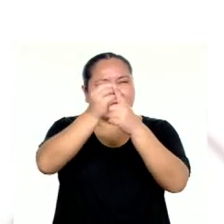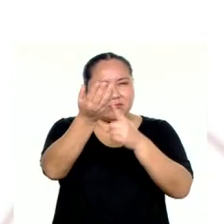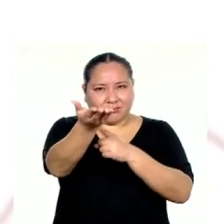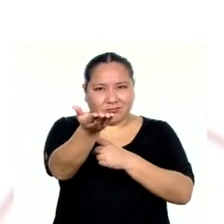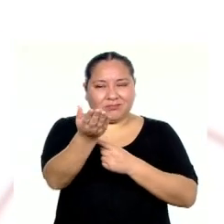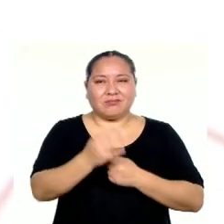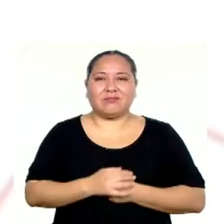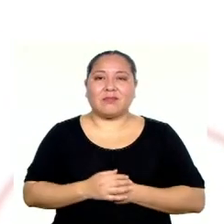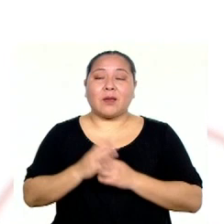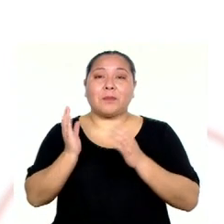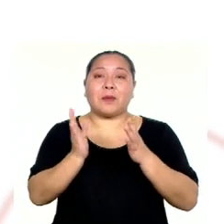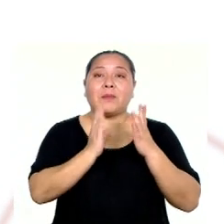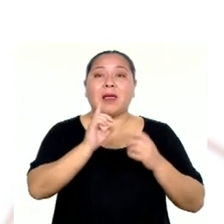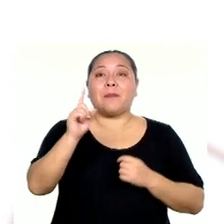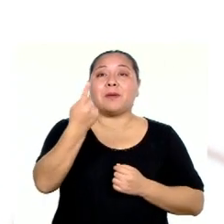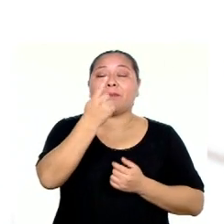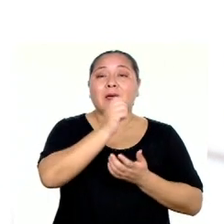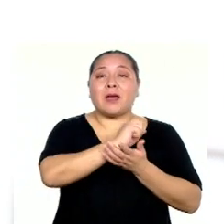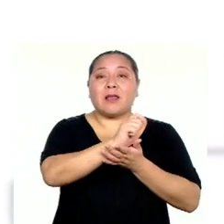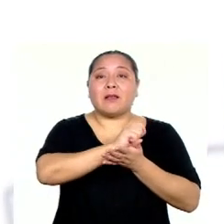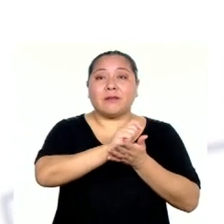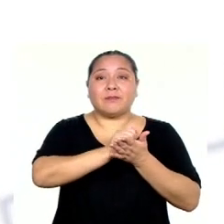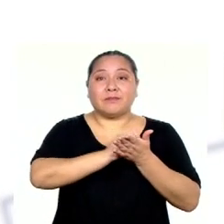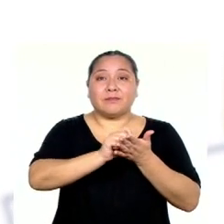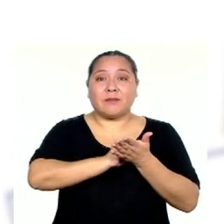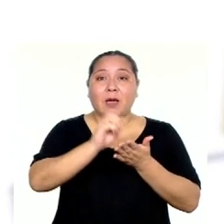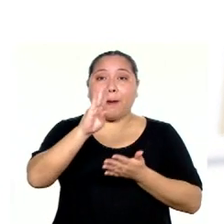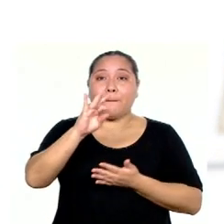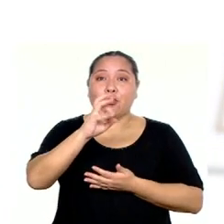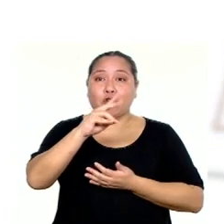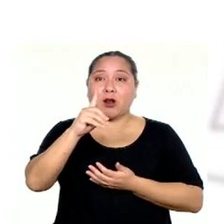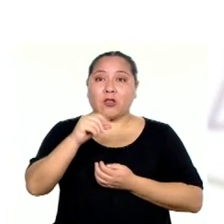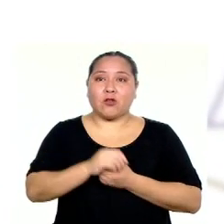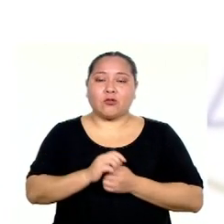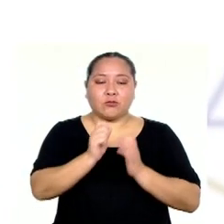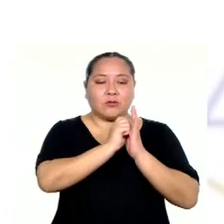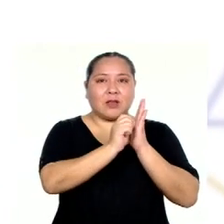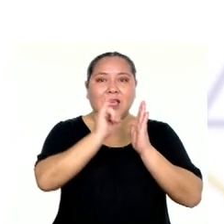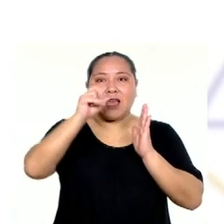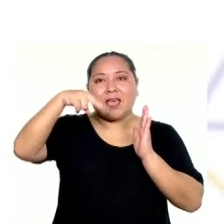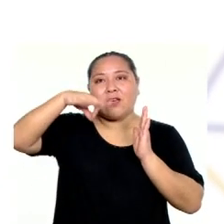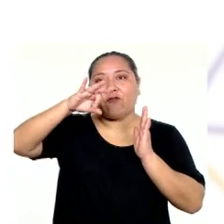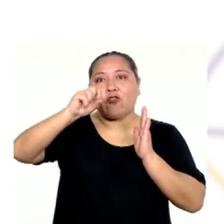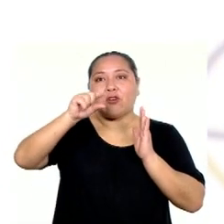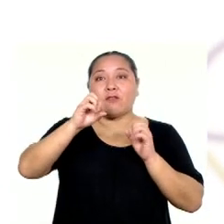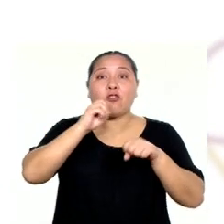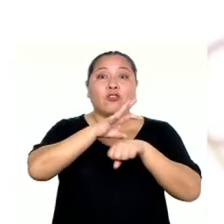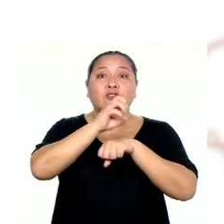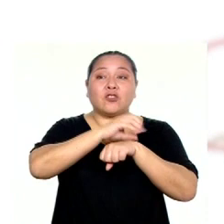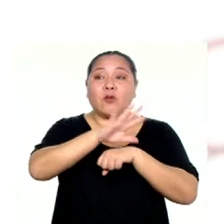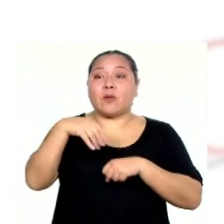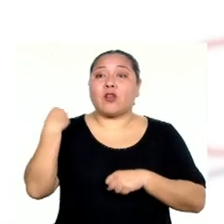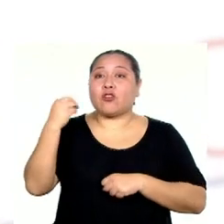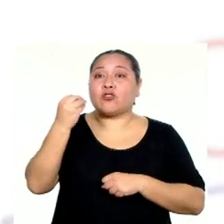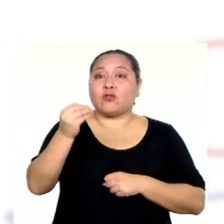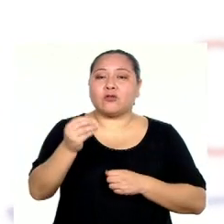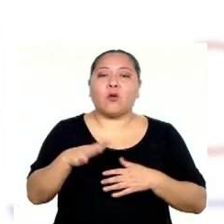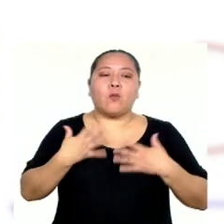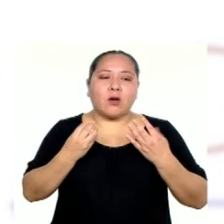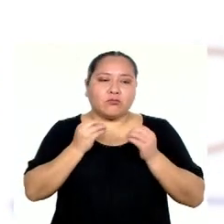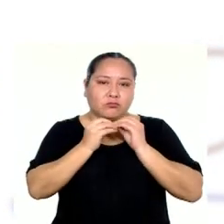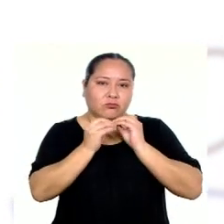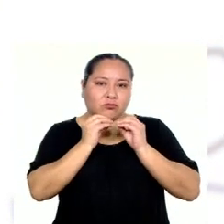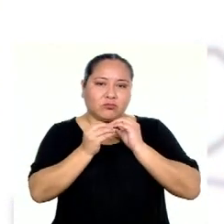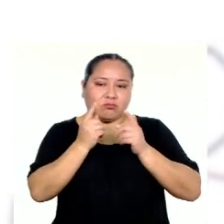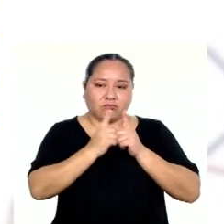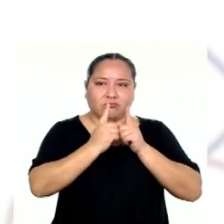reto. Elabora la primera versión del texto instructivo en una infografía con recomendaciones para que las y los adolescentes puedan sobrellevar el